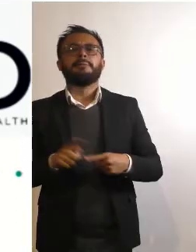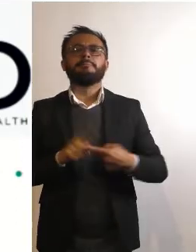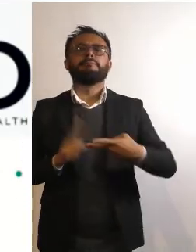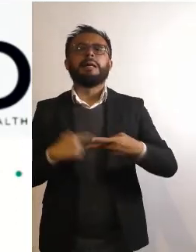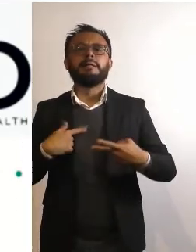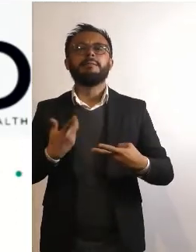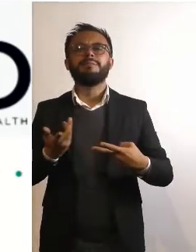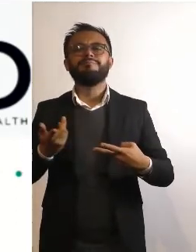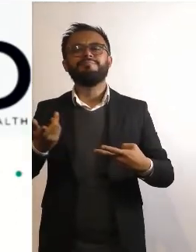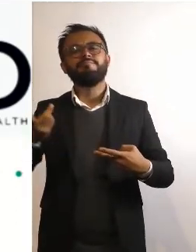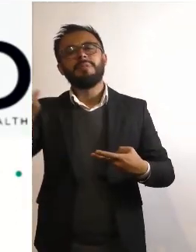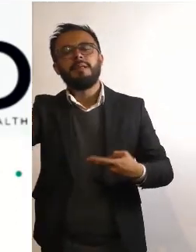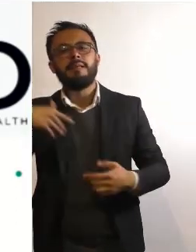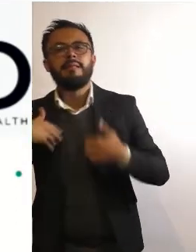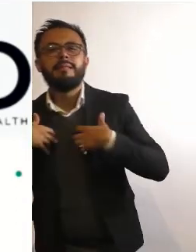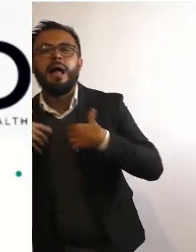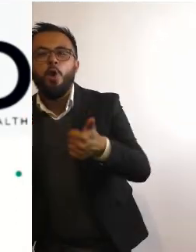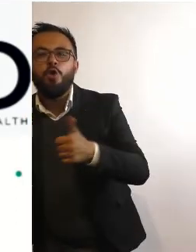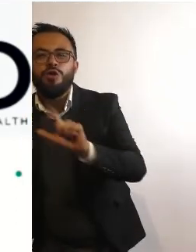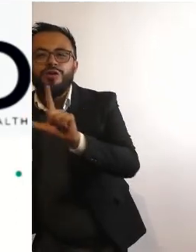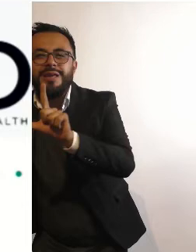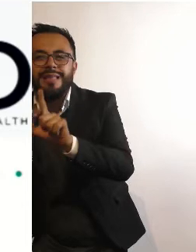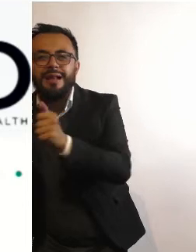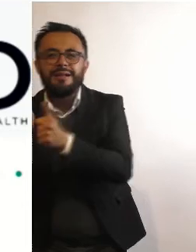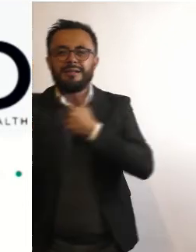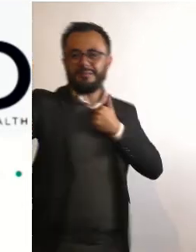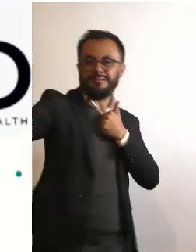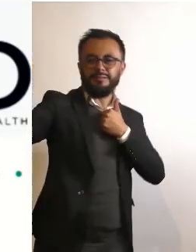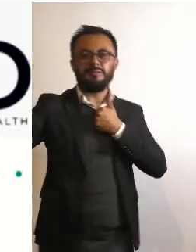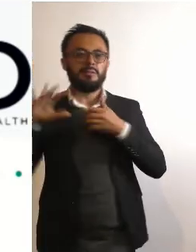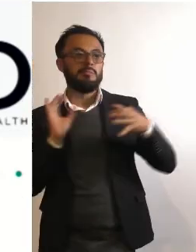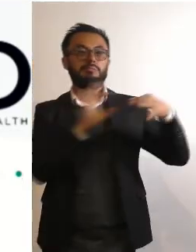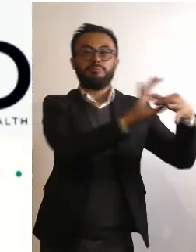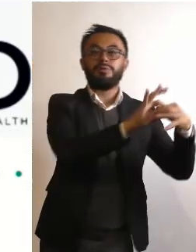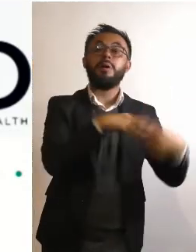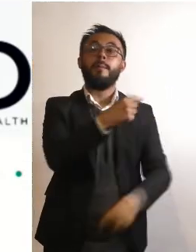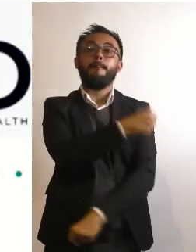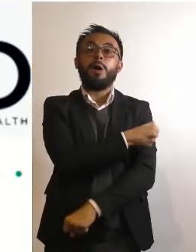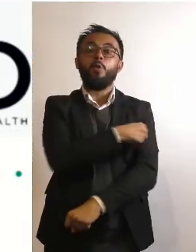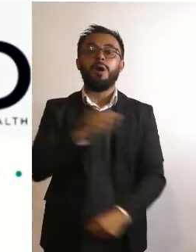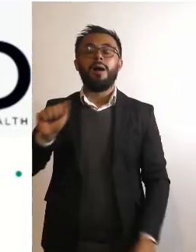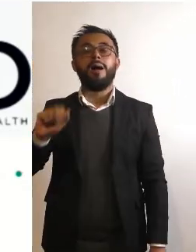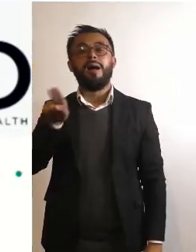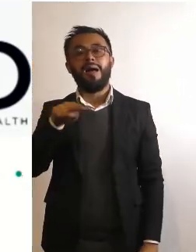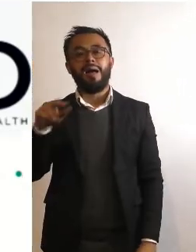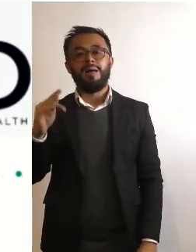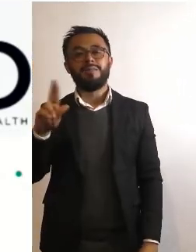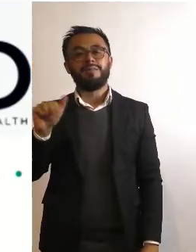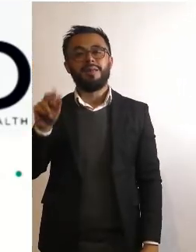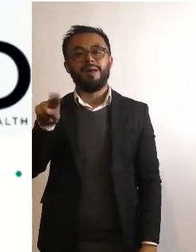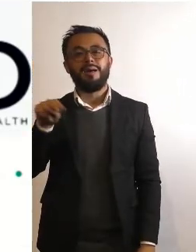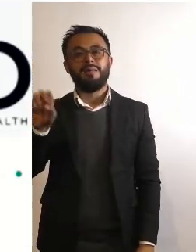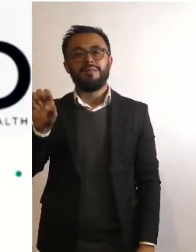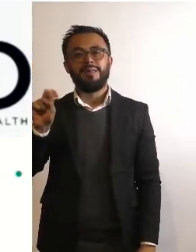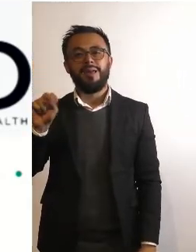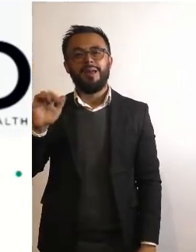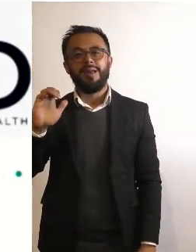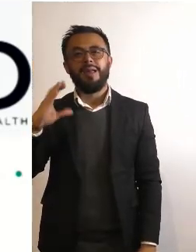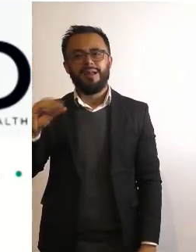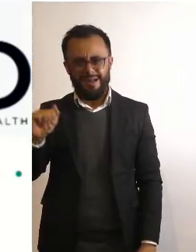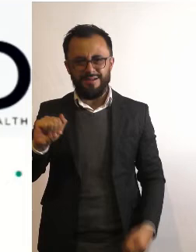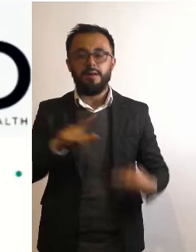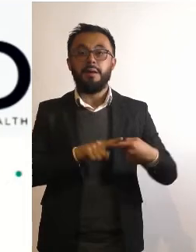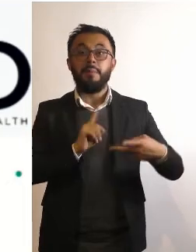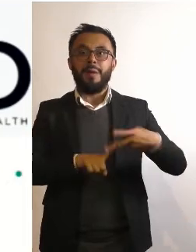con AstraZeneca y con una innovación tecnológica denominada